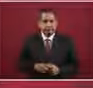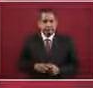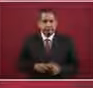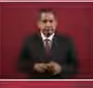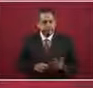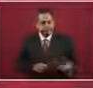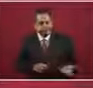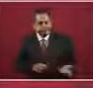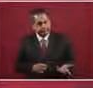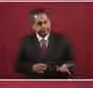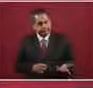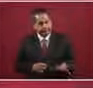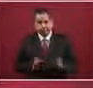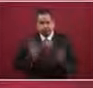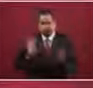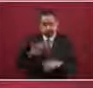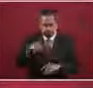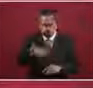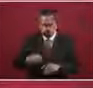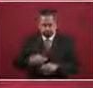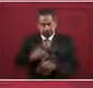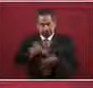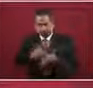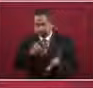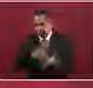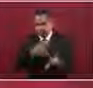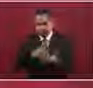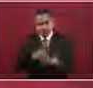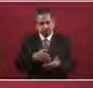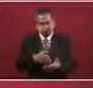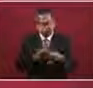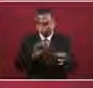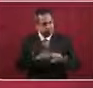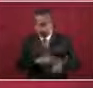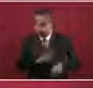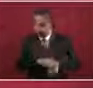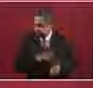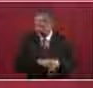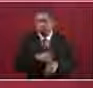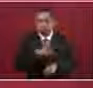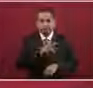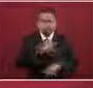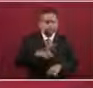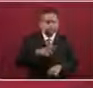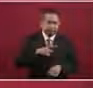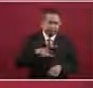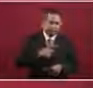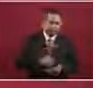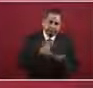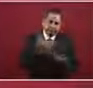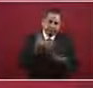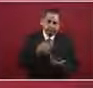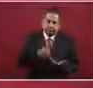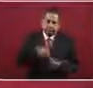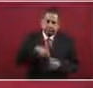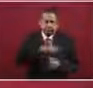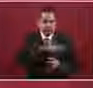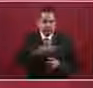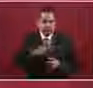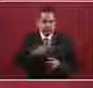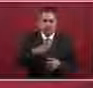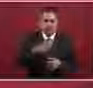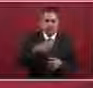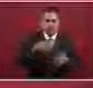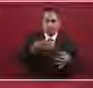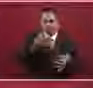Nosotros vamos a estar insistiendo mucho en esto, que tiene que ayudarnos el Poder